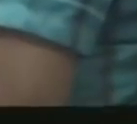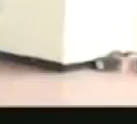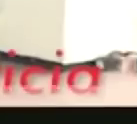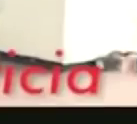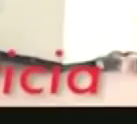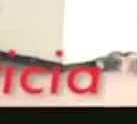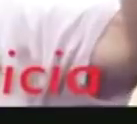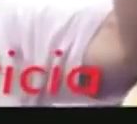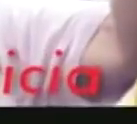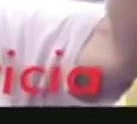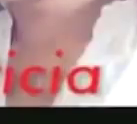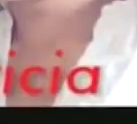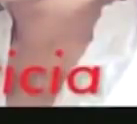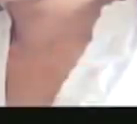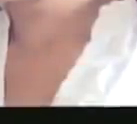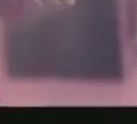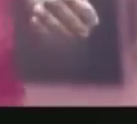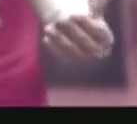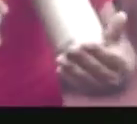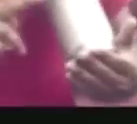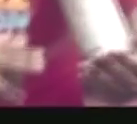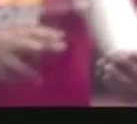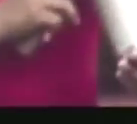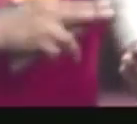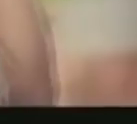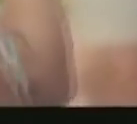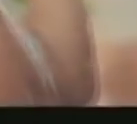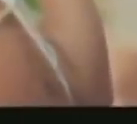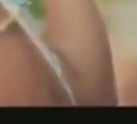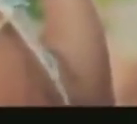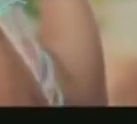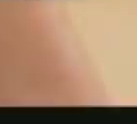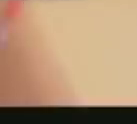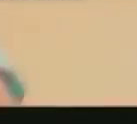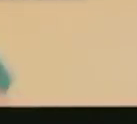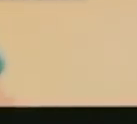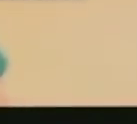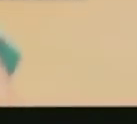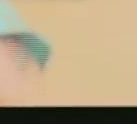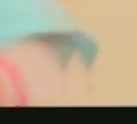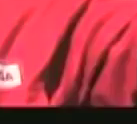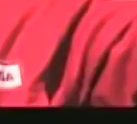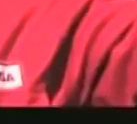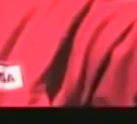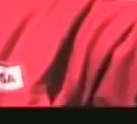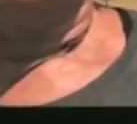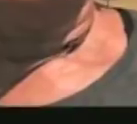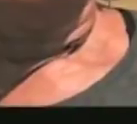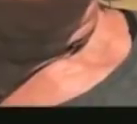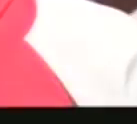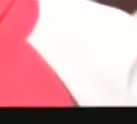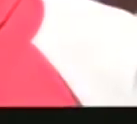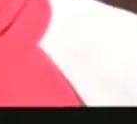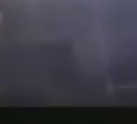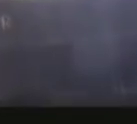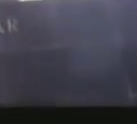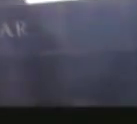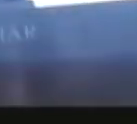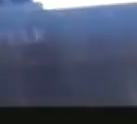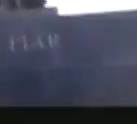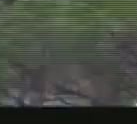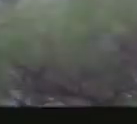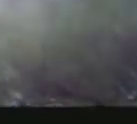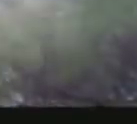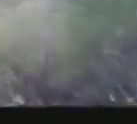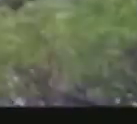constituyente trae la justicia y le lleva al pueblo la felicidad. Los venezolanos